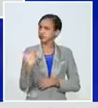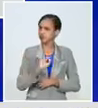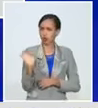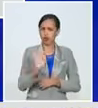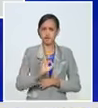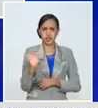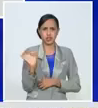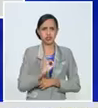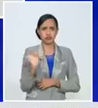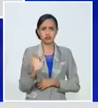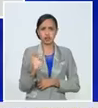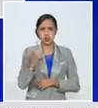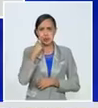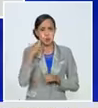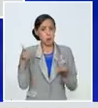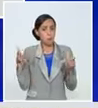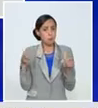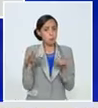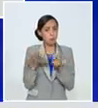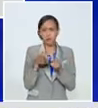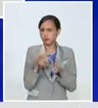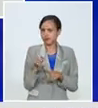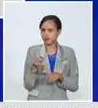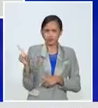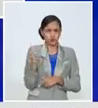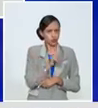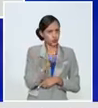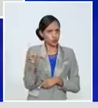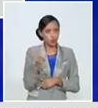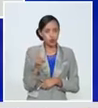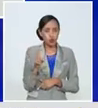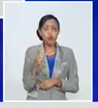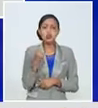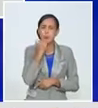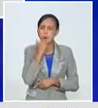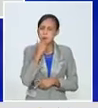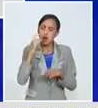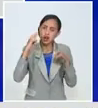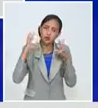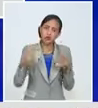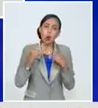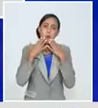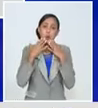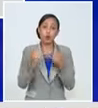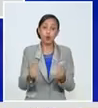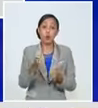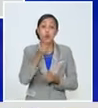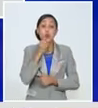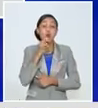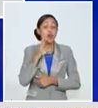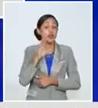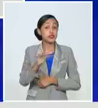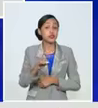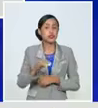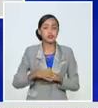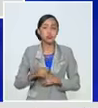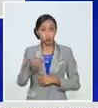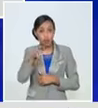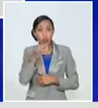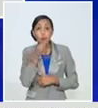la disminución del número de casos. Incluso pudiera decirle, y ustedes lo pueden ver